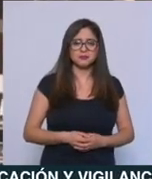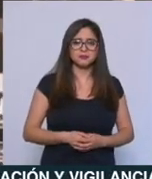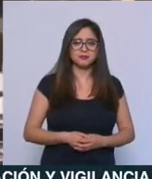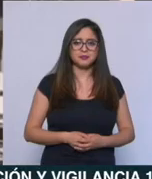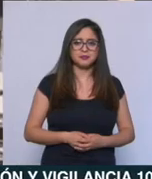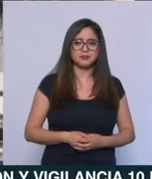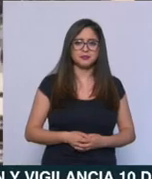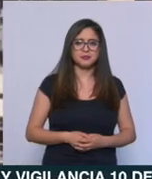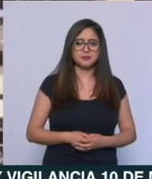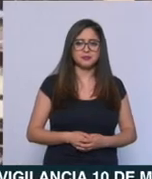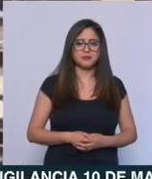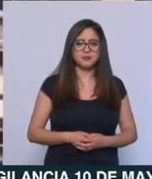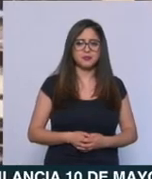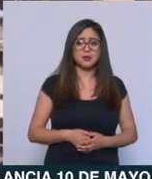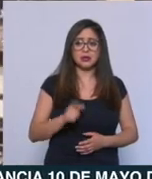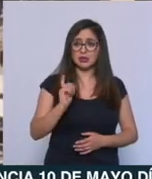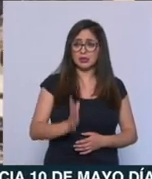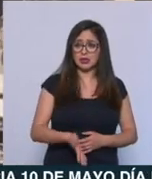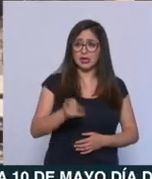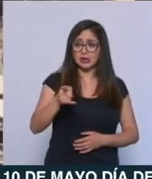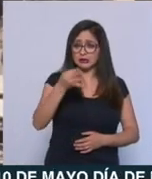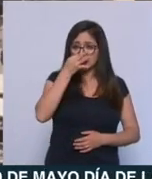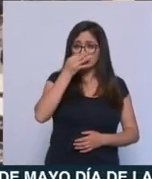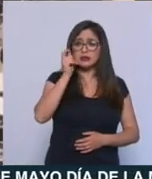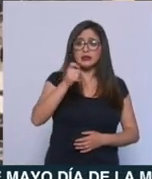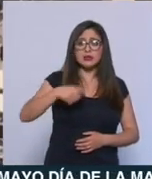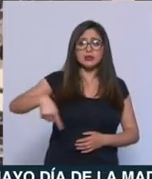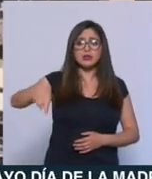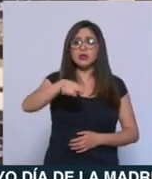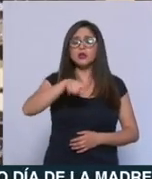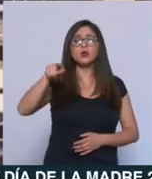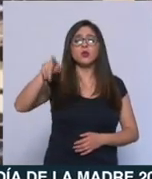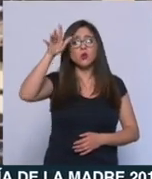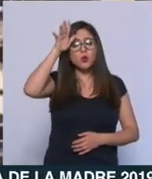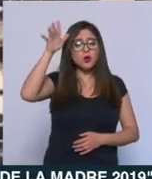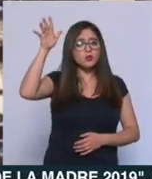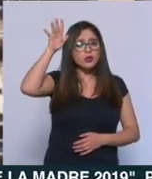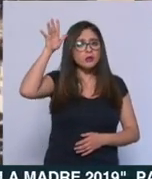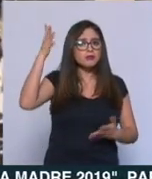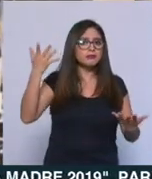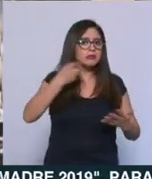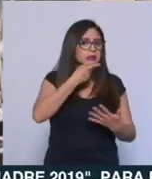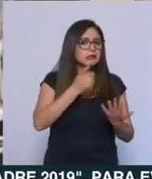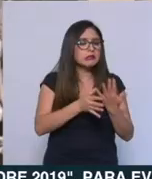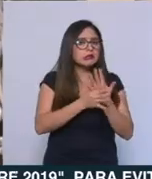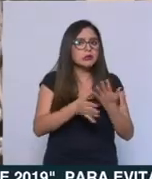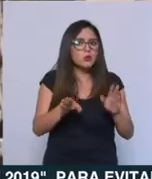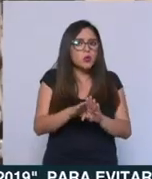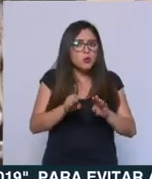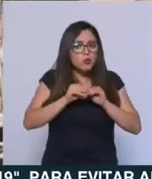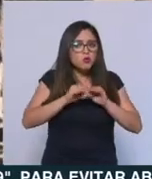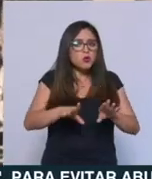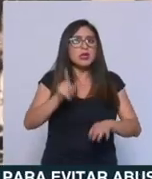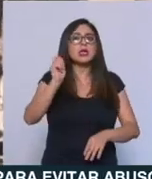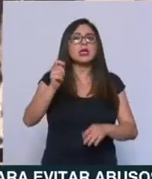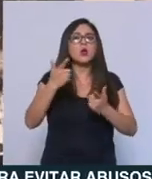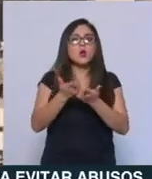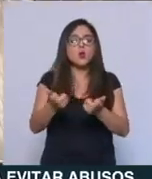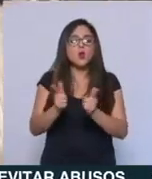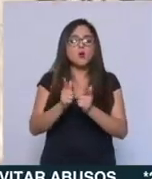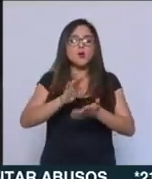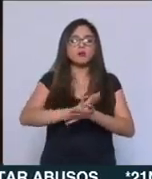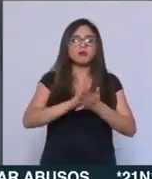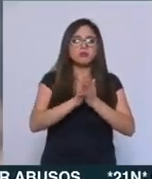ya existió un pronunciamiento por parte del gobernador Cuauhtémoc Blanco Bravo. Ha condenado los hechos, señaló que se trata de delincuencia organizada